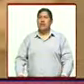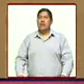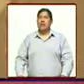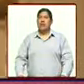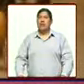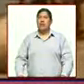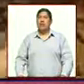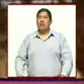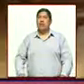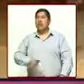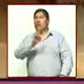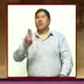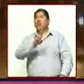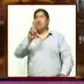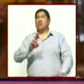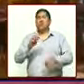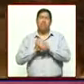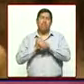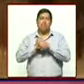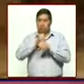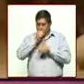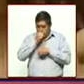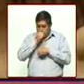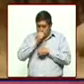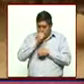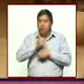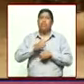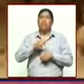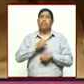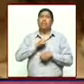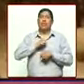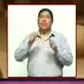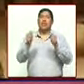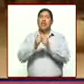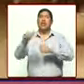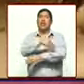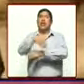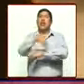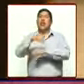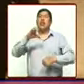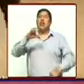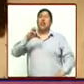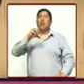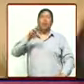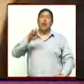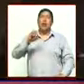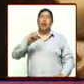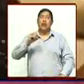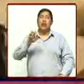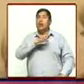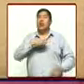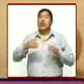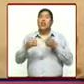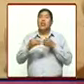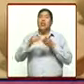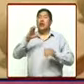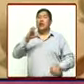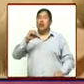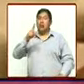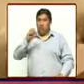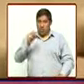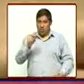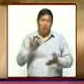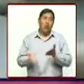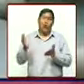agentes químicos entonces para dispersar. Estamos en la calle Comercio, esquina Colón en específico. Usted puede apreciar